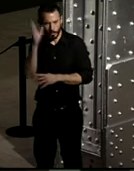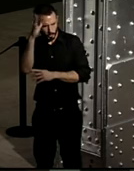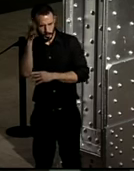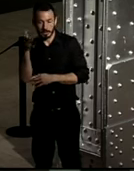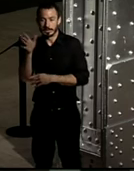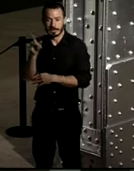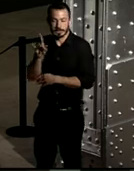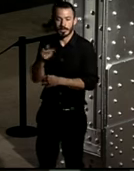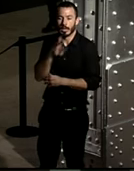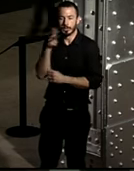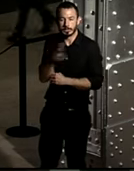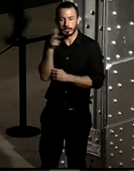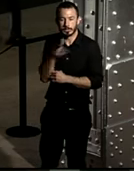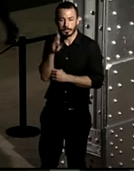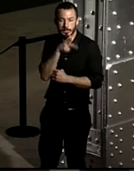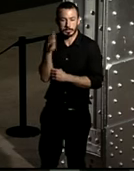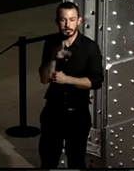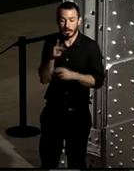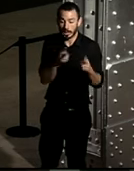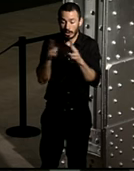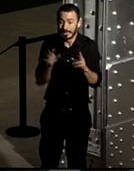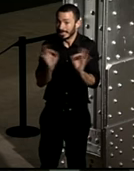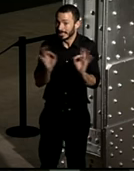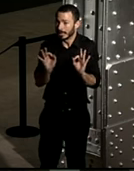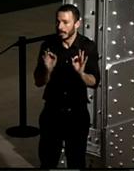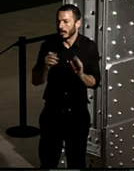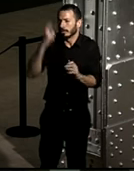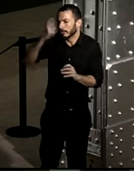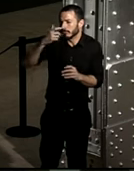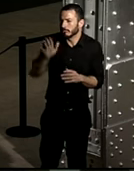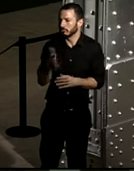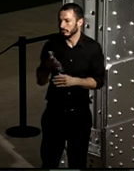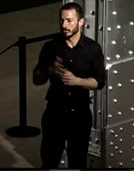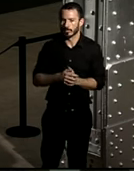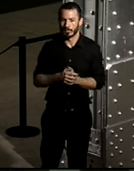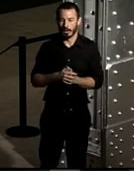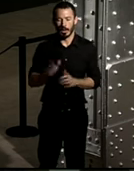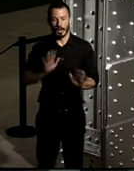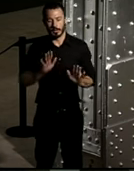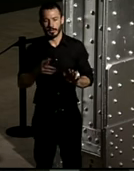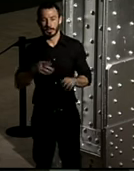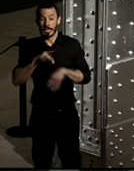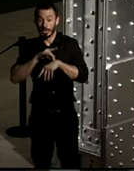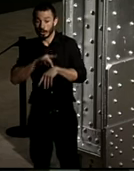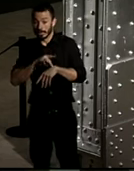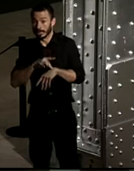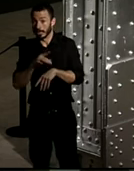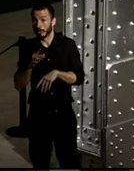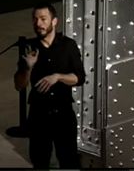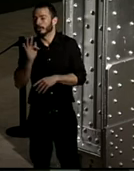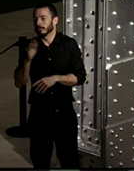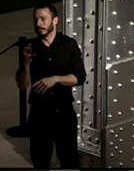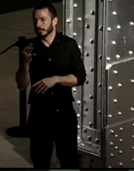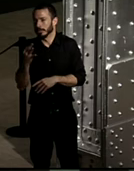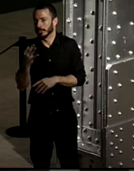os lleváis a montaje? ¿Cuántas horas? Yo suelo ser... A ver, una de las ventajas de ser guionista, yo